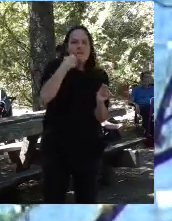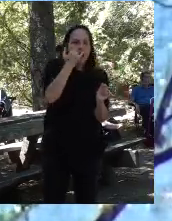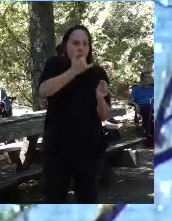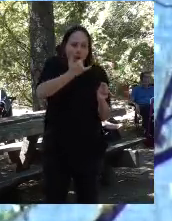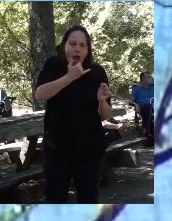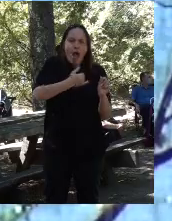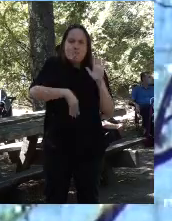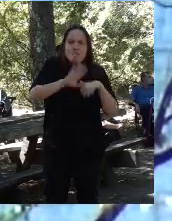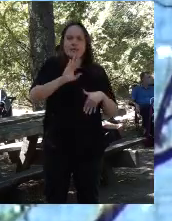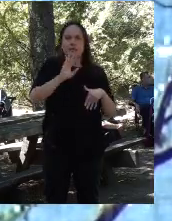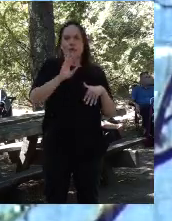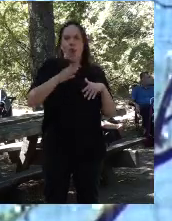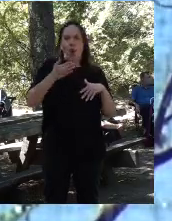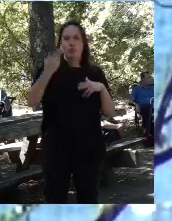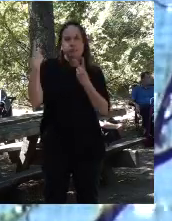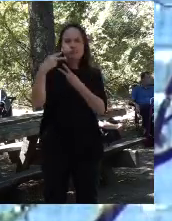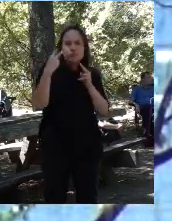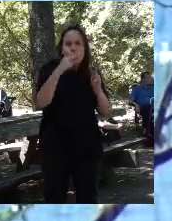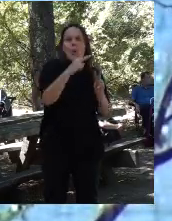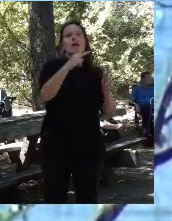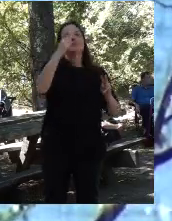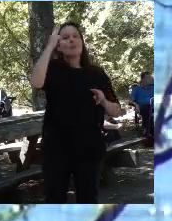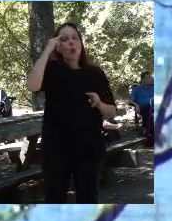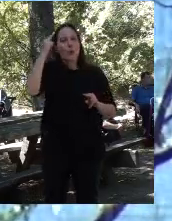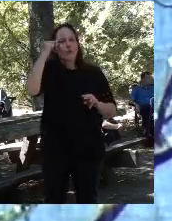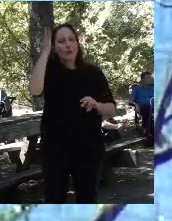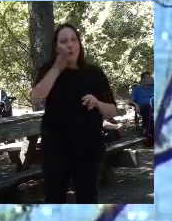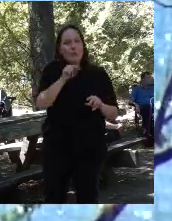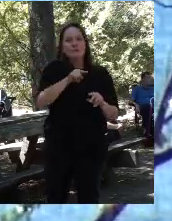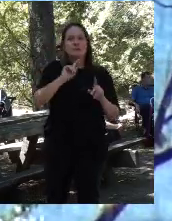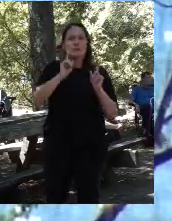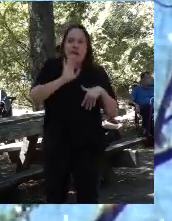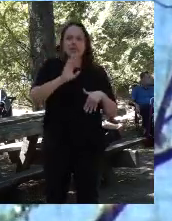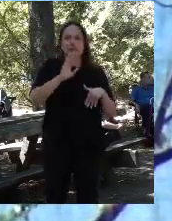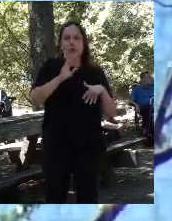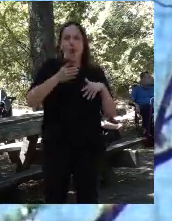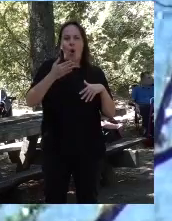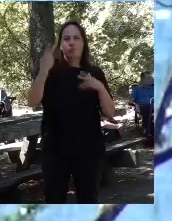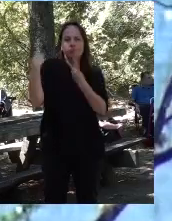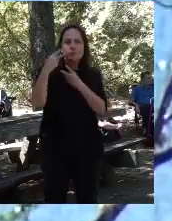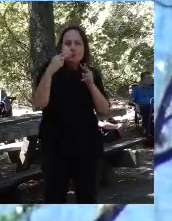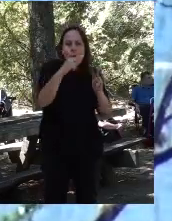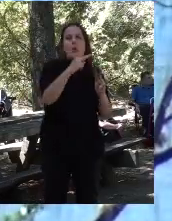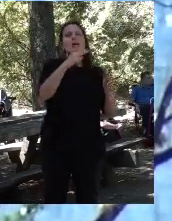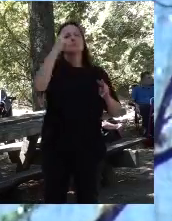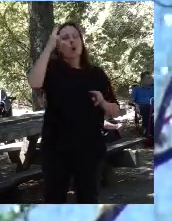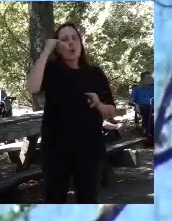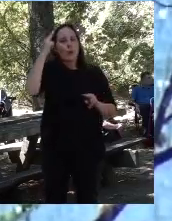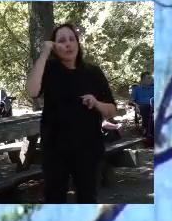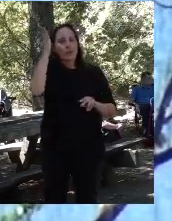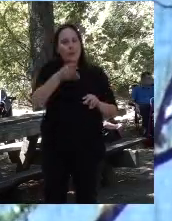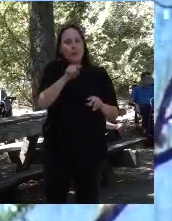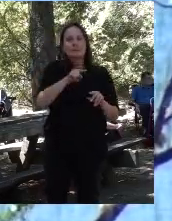fauna, donde se concentra el 99% de las actividades turísticas y gran parte de la pesquería del